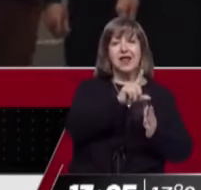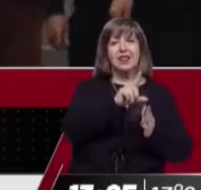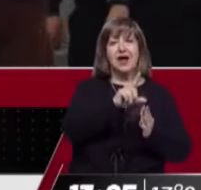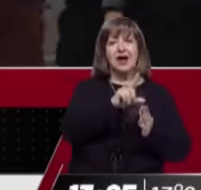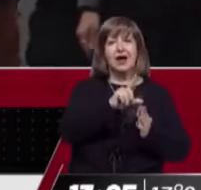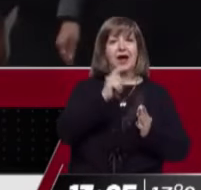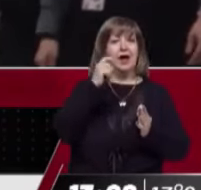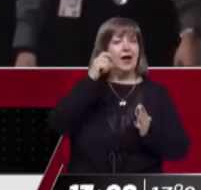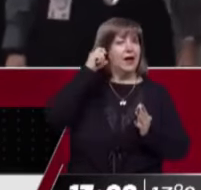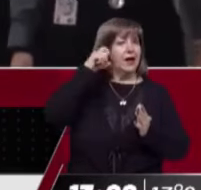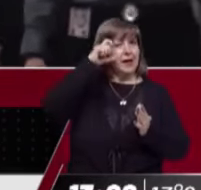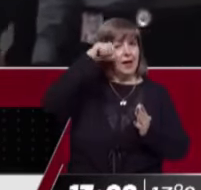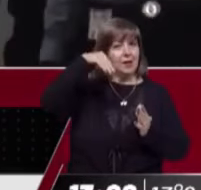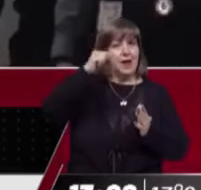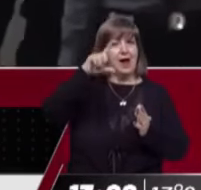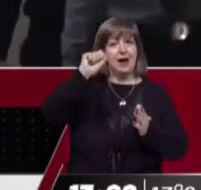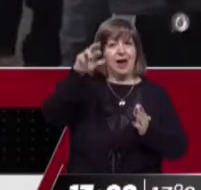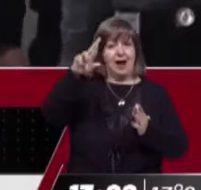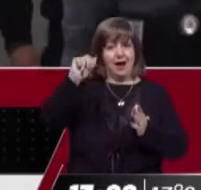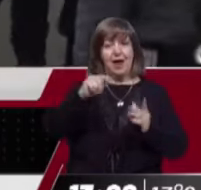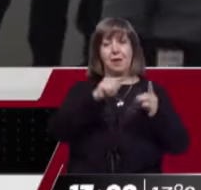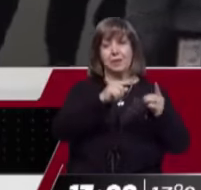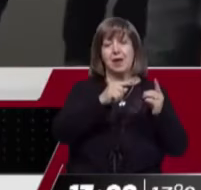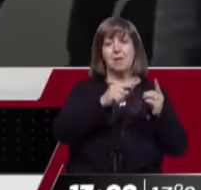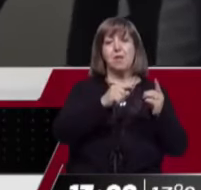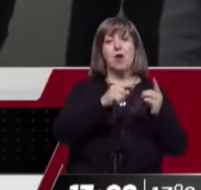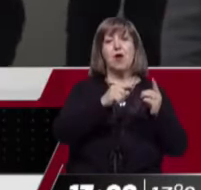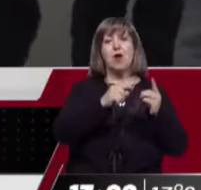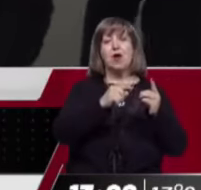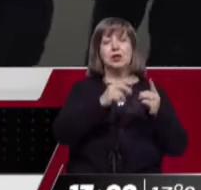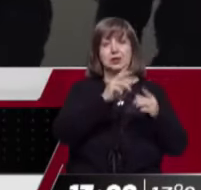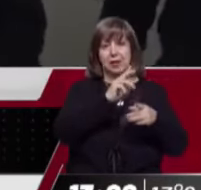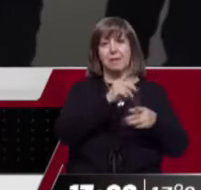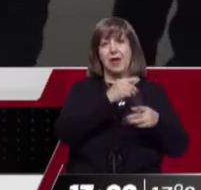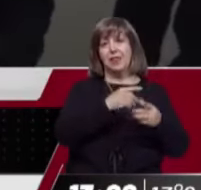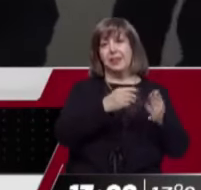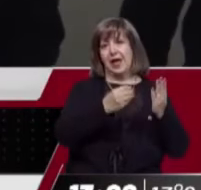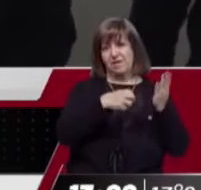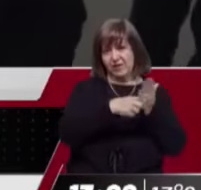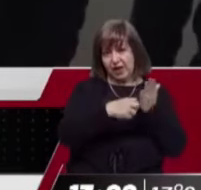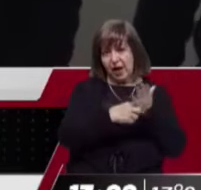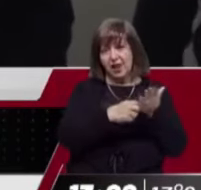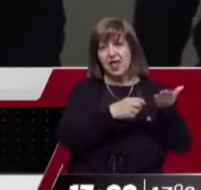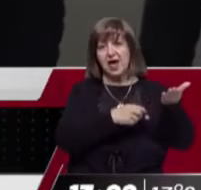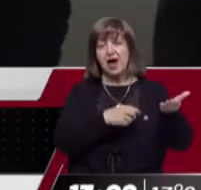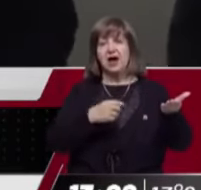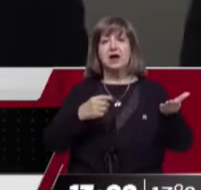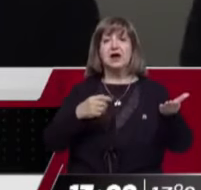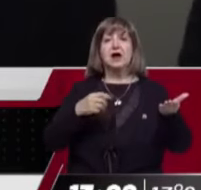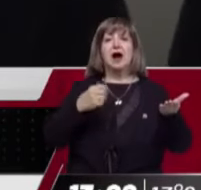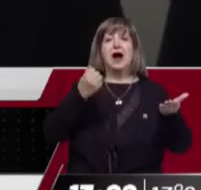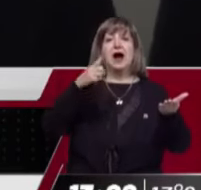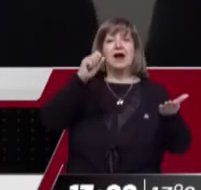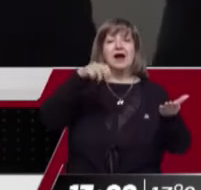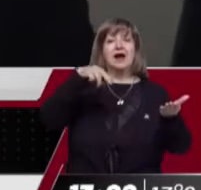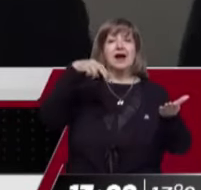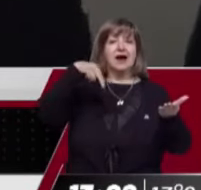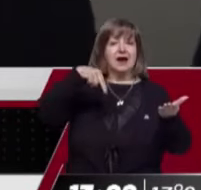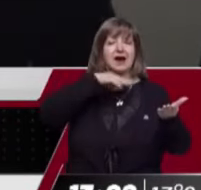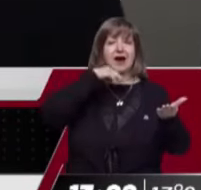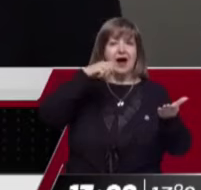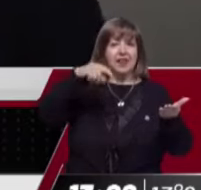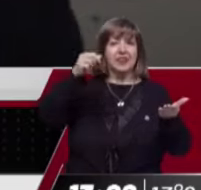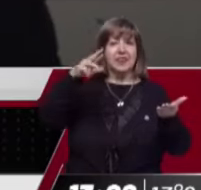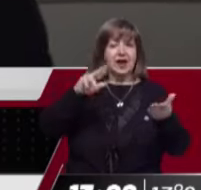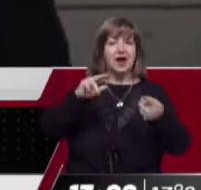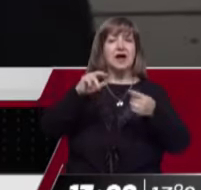licenciada Gemma Lara, de la Dirección de Reconstrucción Criminal, la licenciada Alejandra Saín, el licenciado